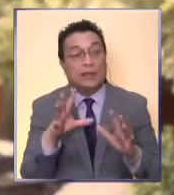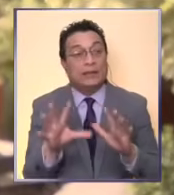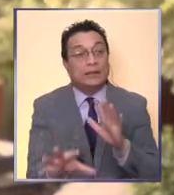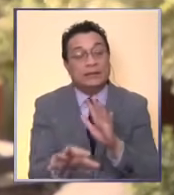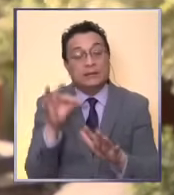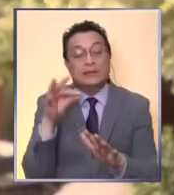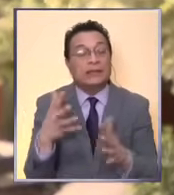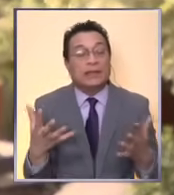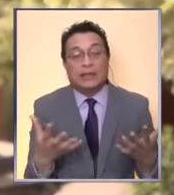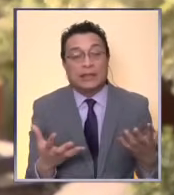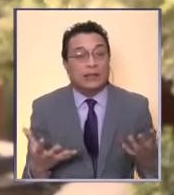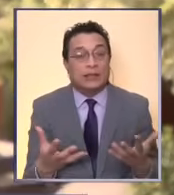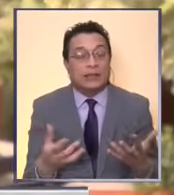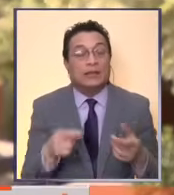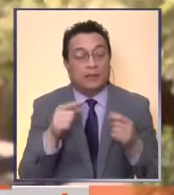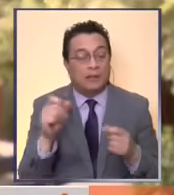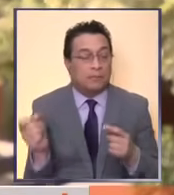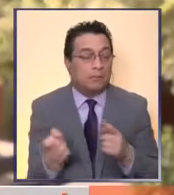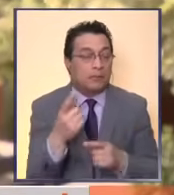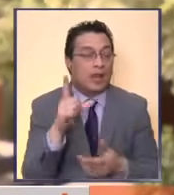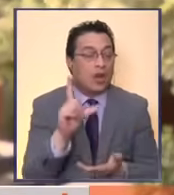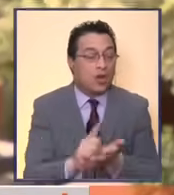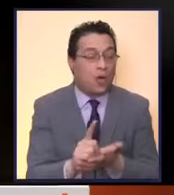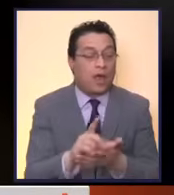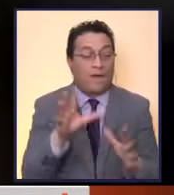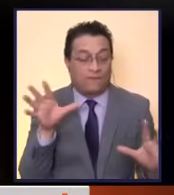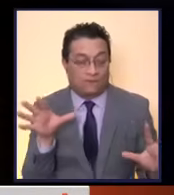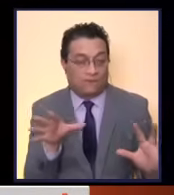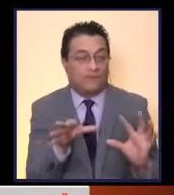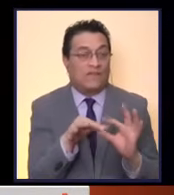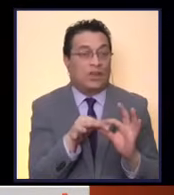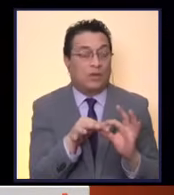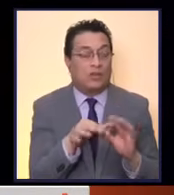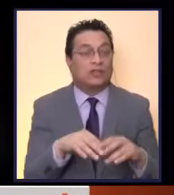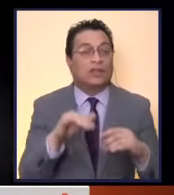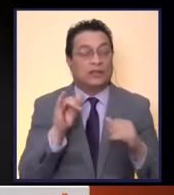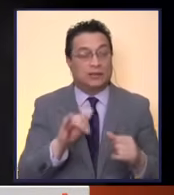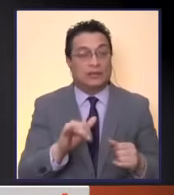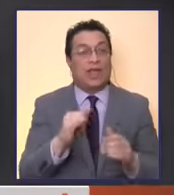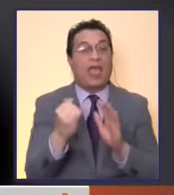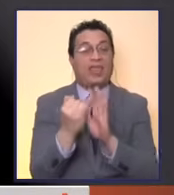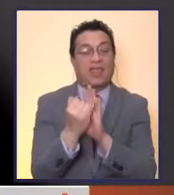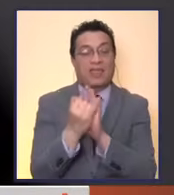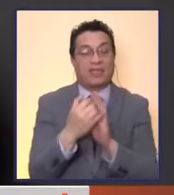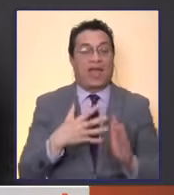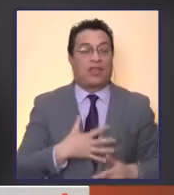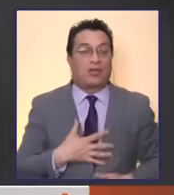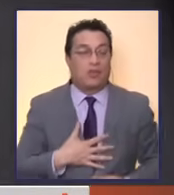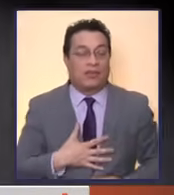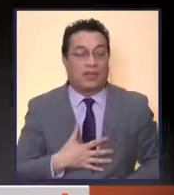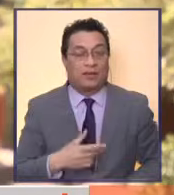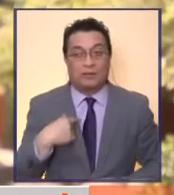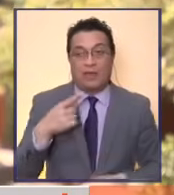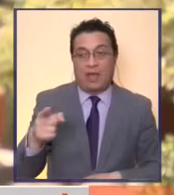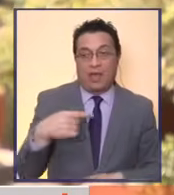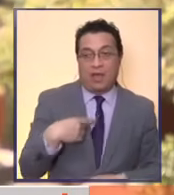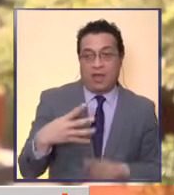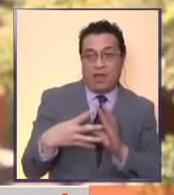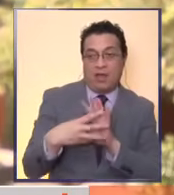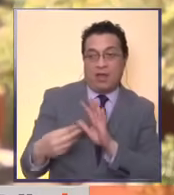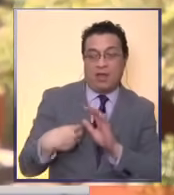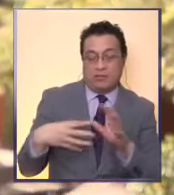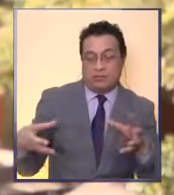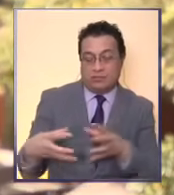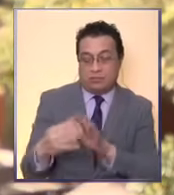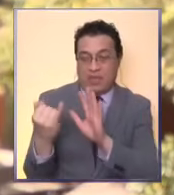definitiva es, en primer lugar, vinculación e identidad. ¿Ya? Obtiene finalmente una identidad. Y